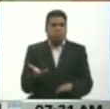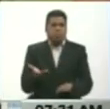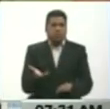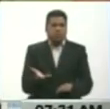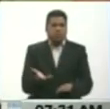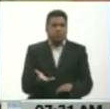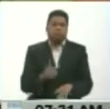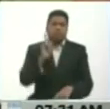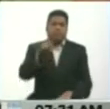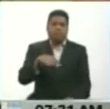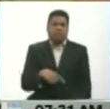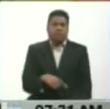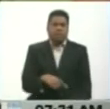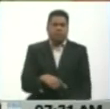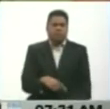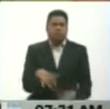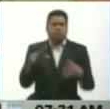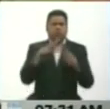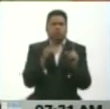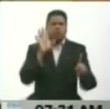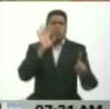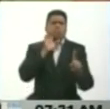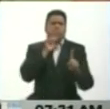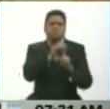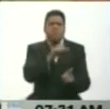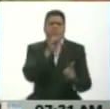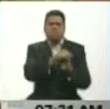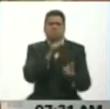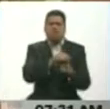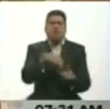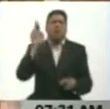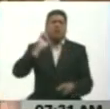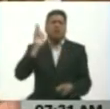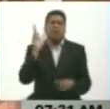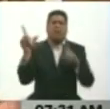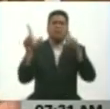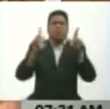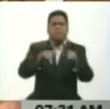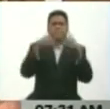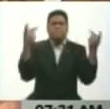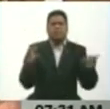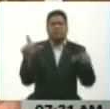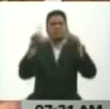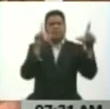es brutal la avalancha de ataques por radio, prensa, televisión, todos los días.